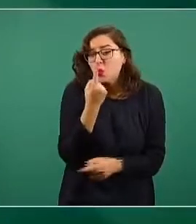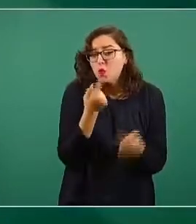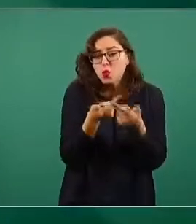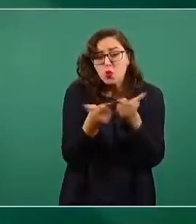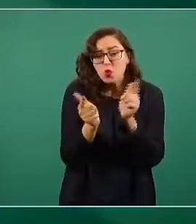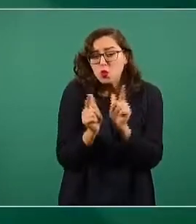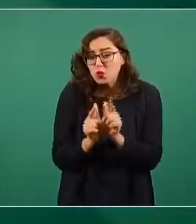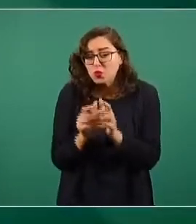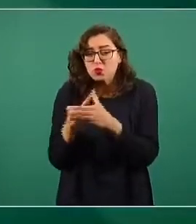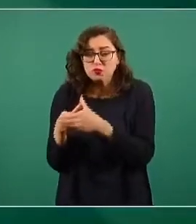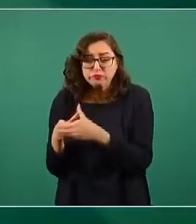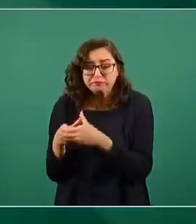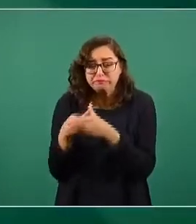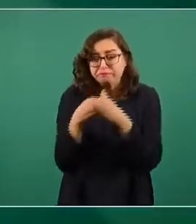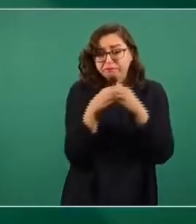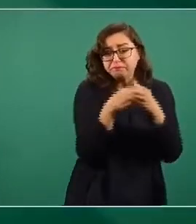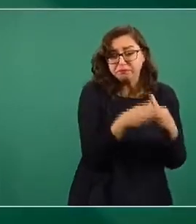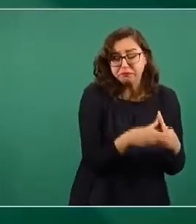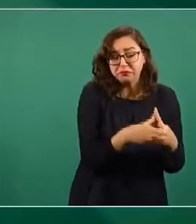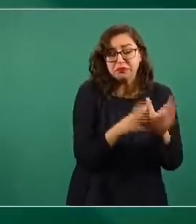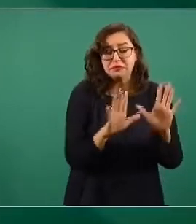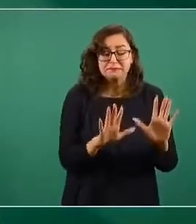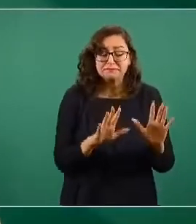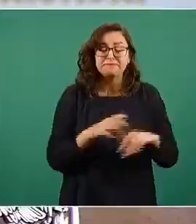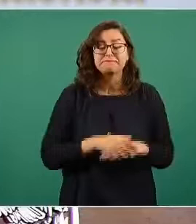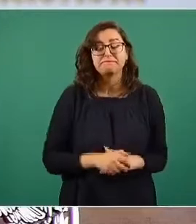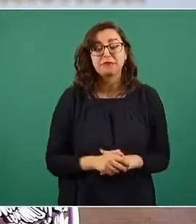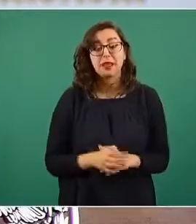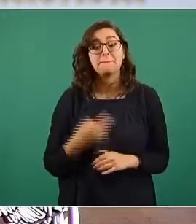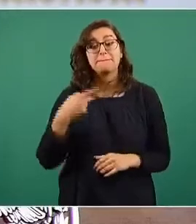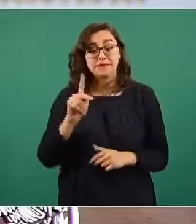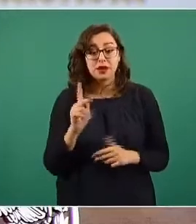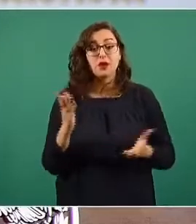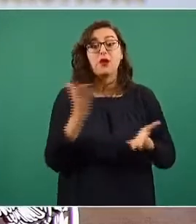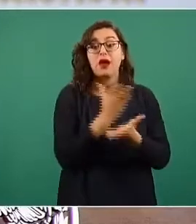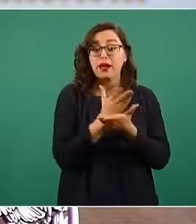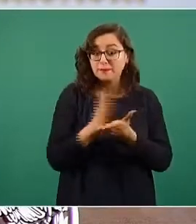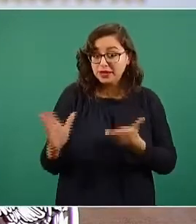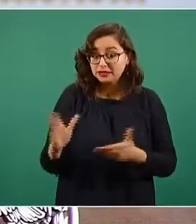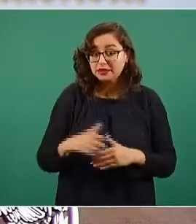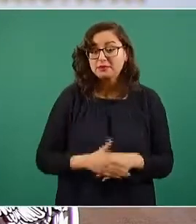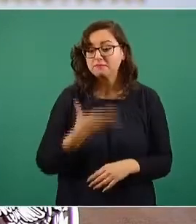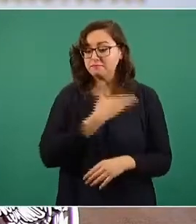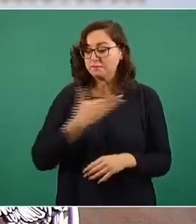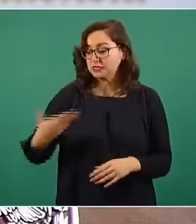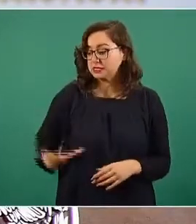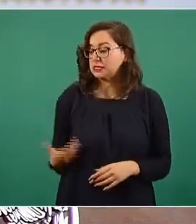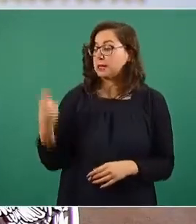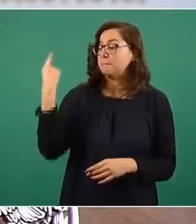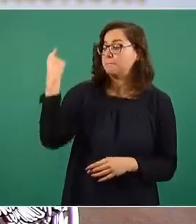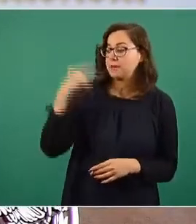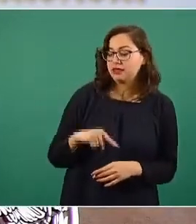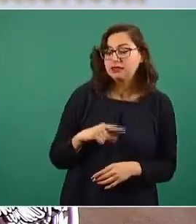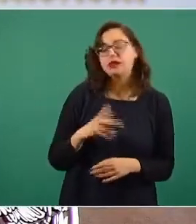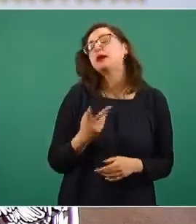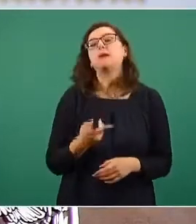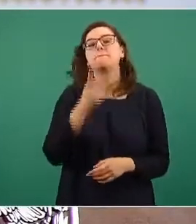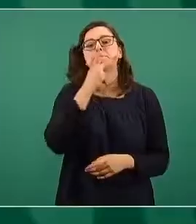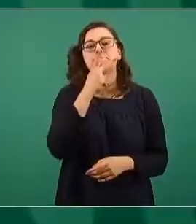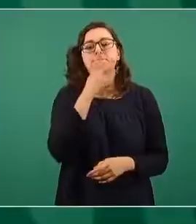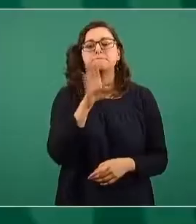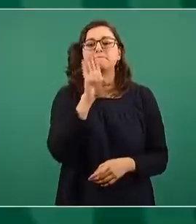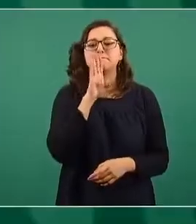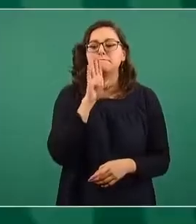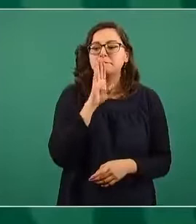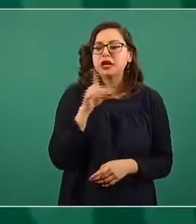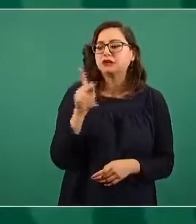permanentemente, por instrucciones del presidente, a todos los padres del ABC se les ha